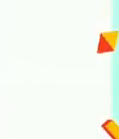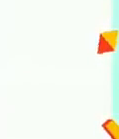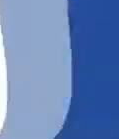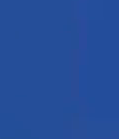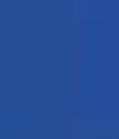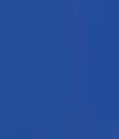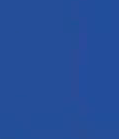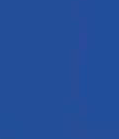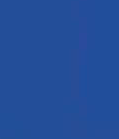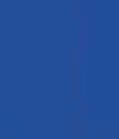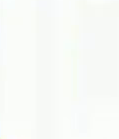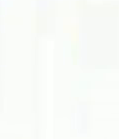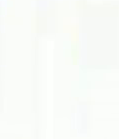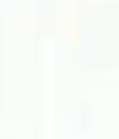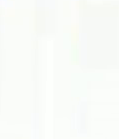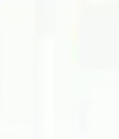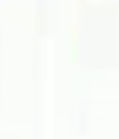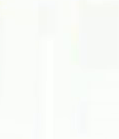casa.